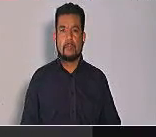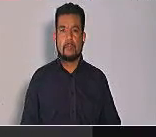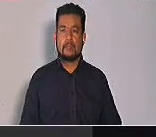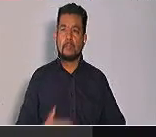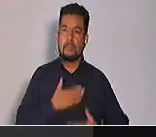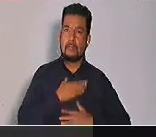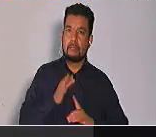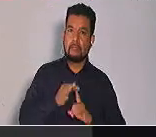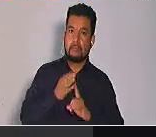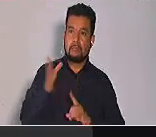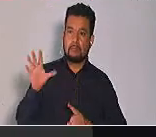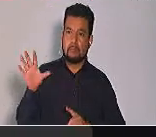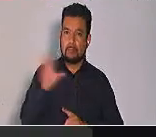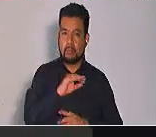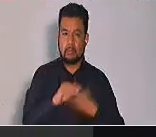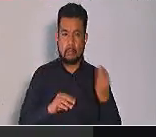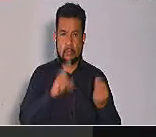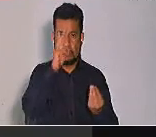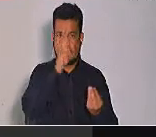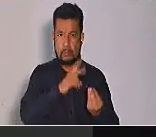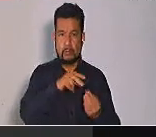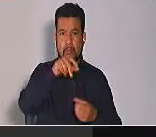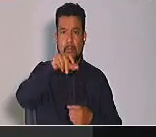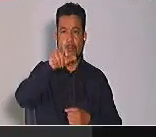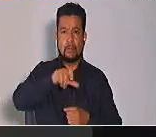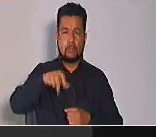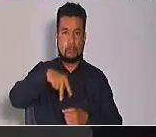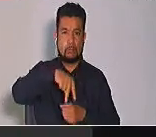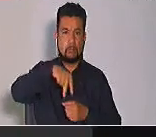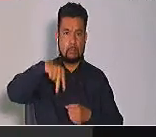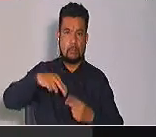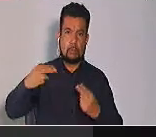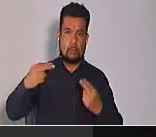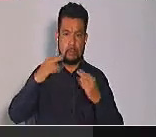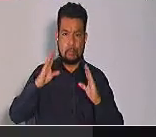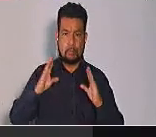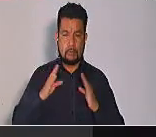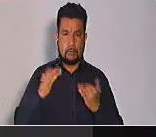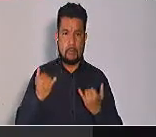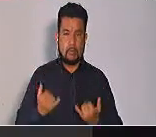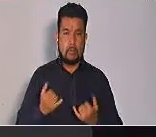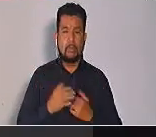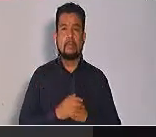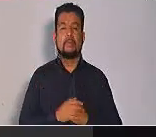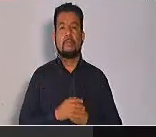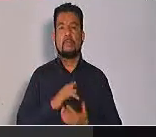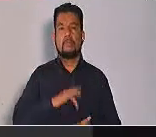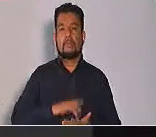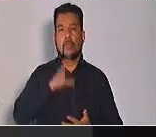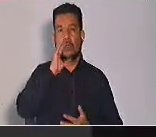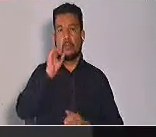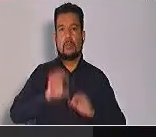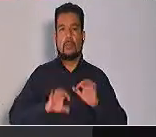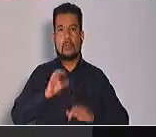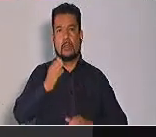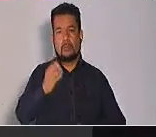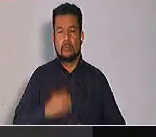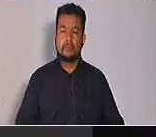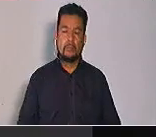Un saludo especial para todos los concejales y las personas que nos ven y nos escuchan en este momento. Presente, señor